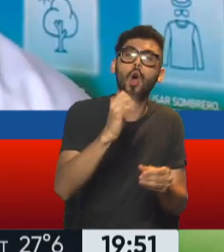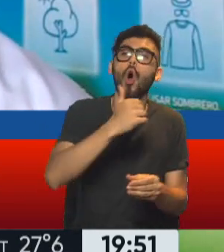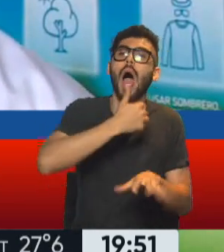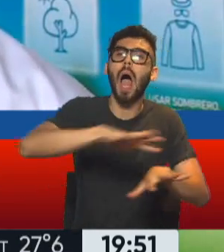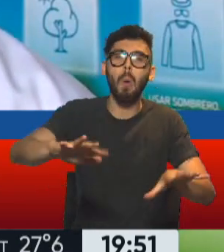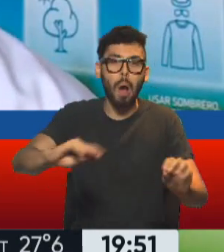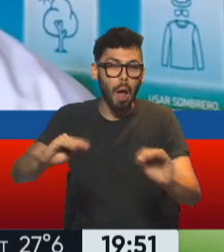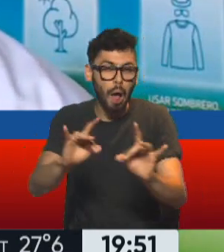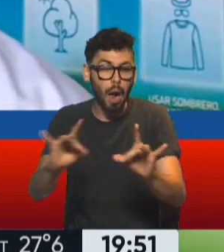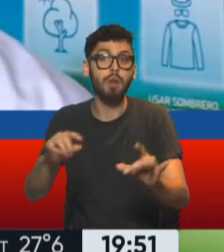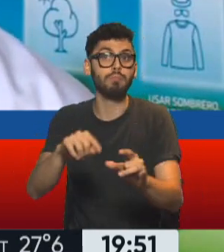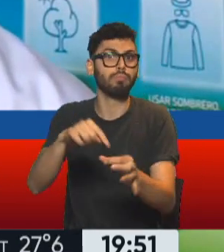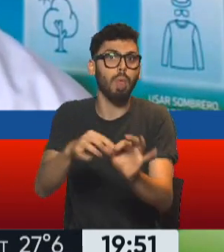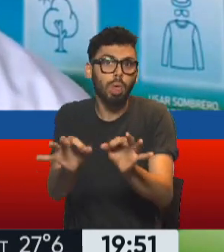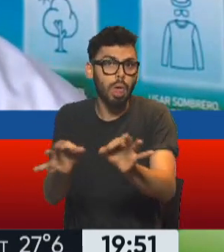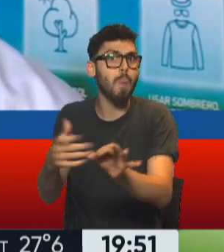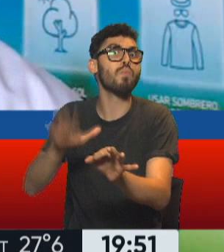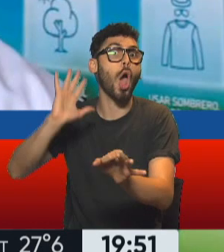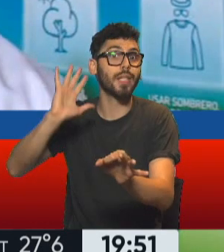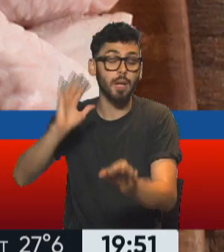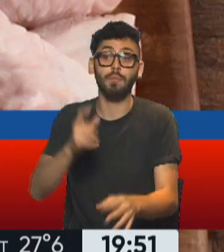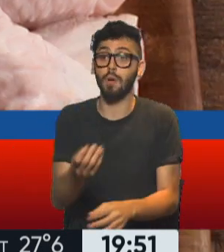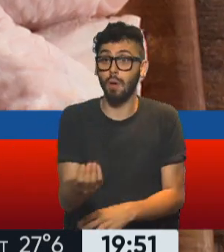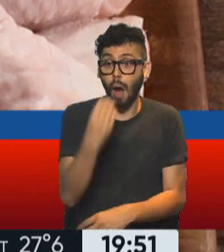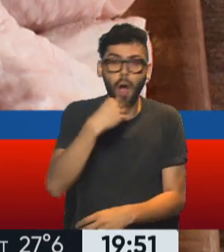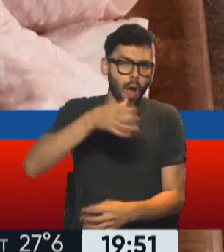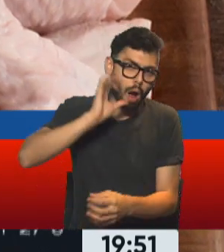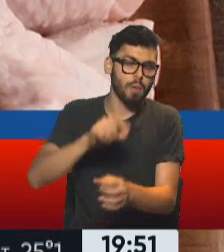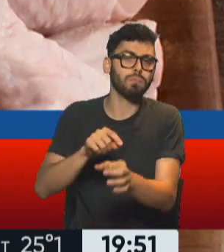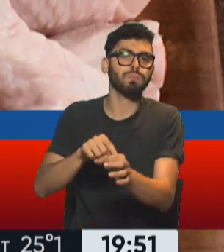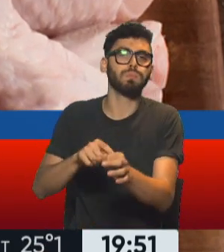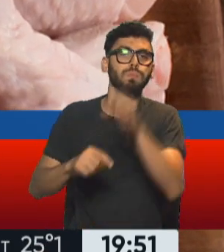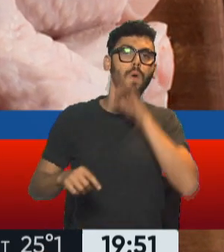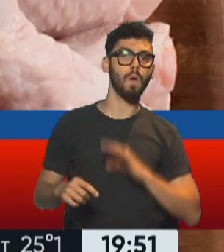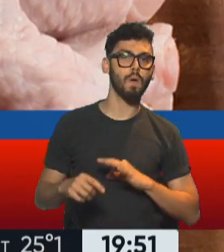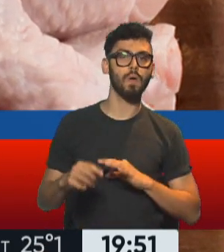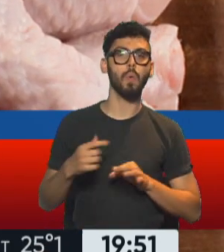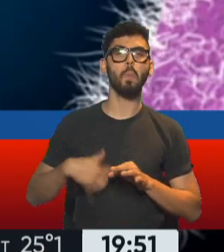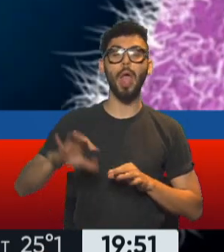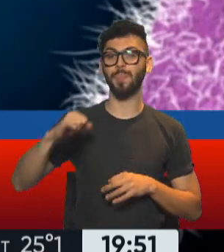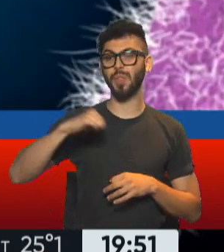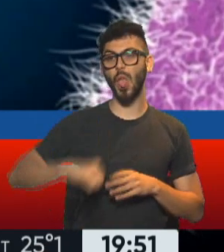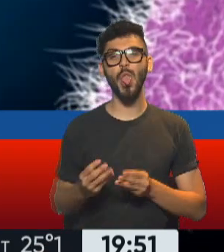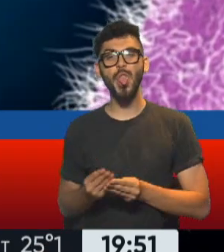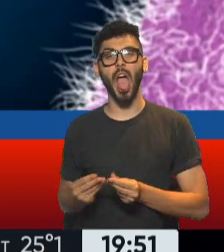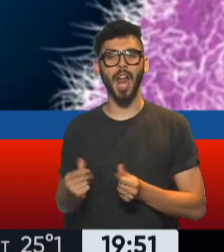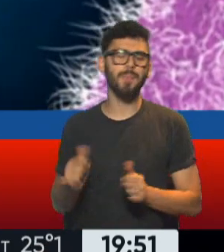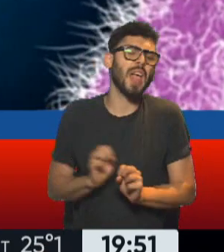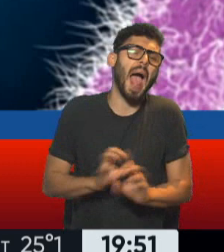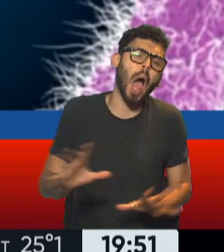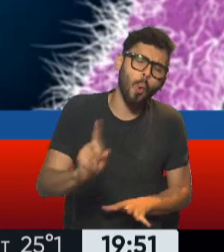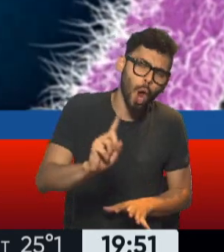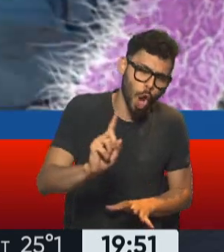contaminadas. Las personas que ingieren este tipo de productos pueden hacer o una forma de diarrea, no demasiado grave, pero a